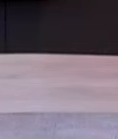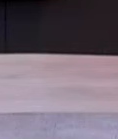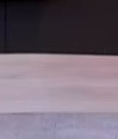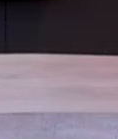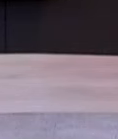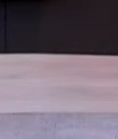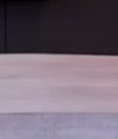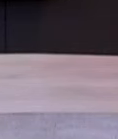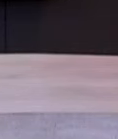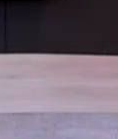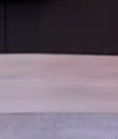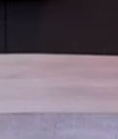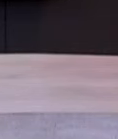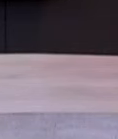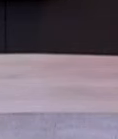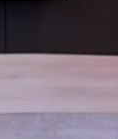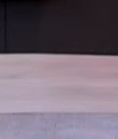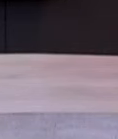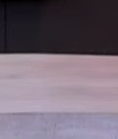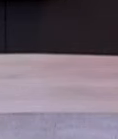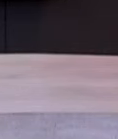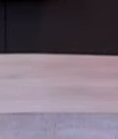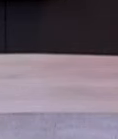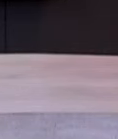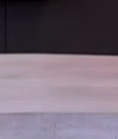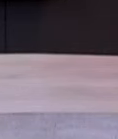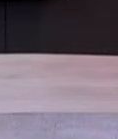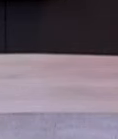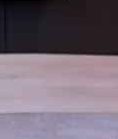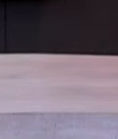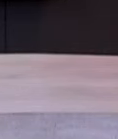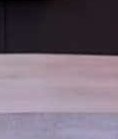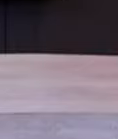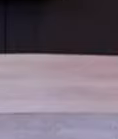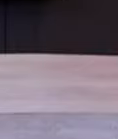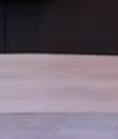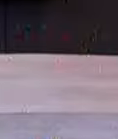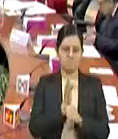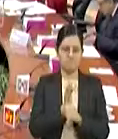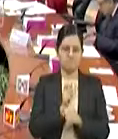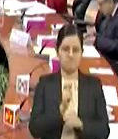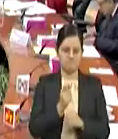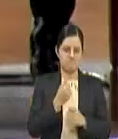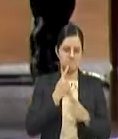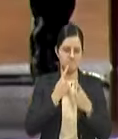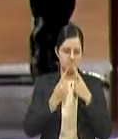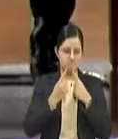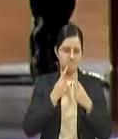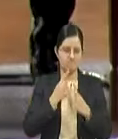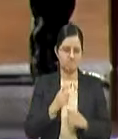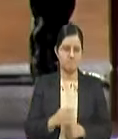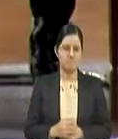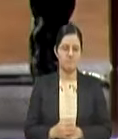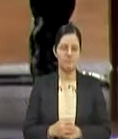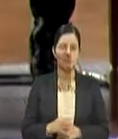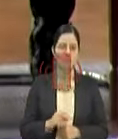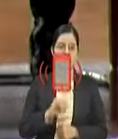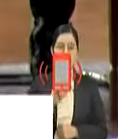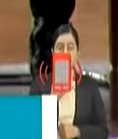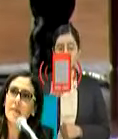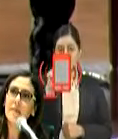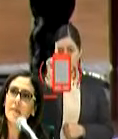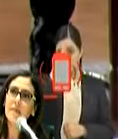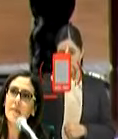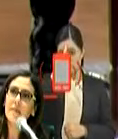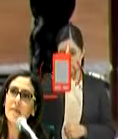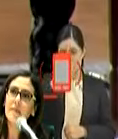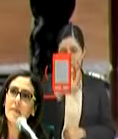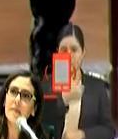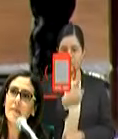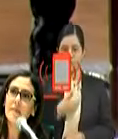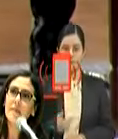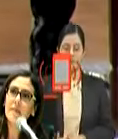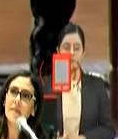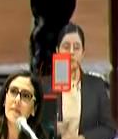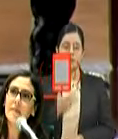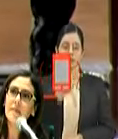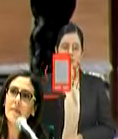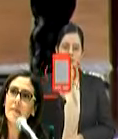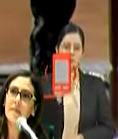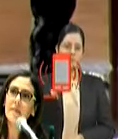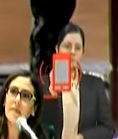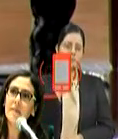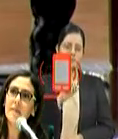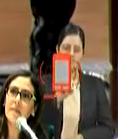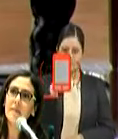la Constitución a todos los servidores públicos, no solo al presidente de la República, a todos los servidores públicos,